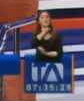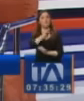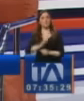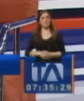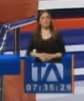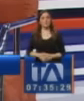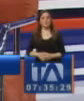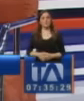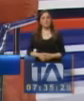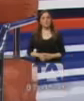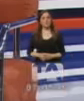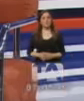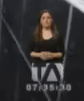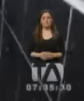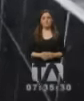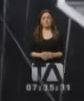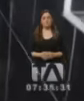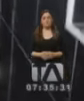microtráfico.